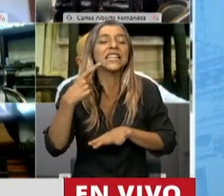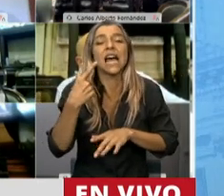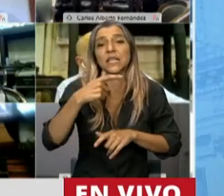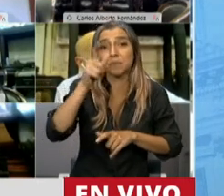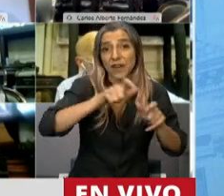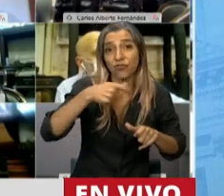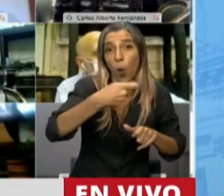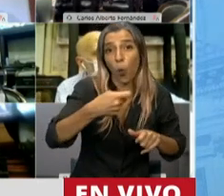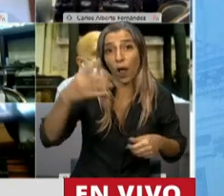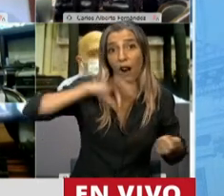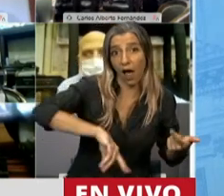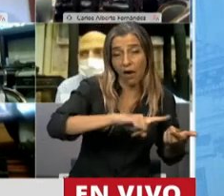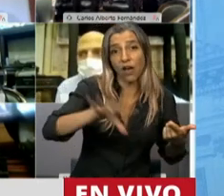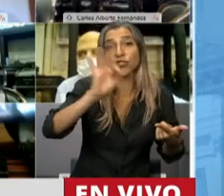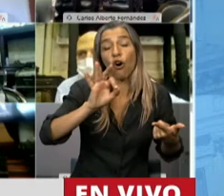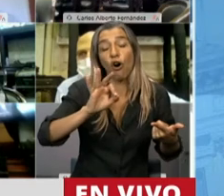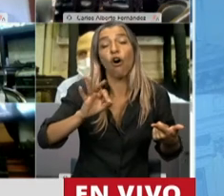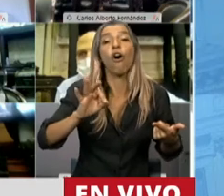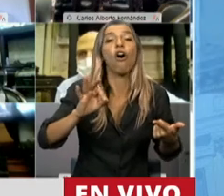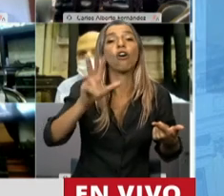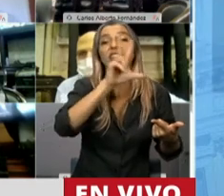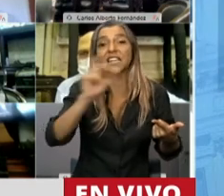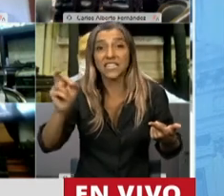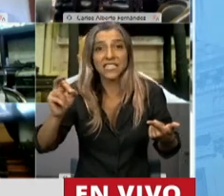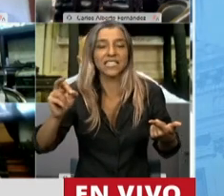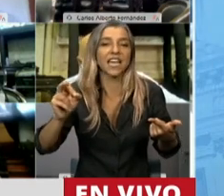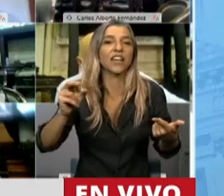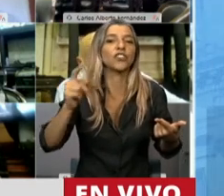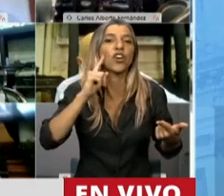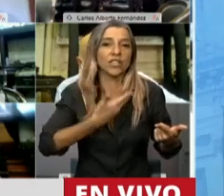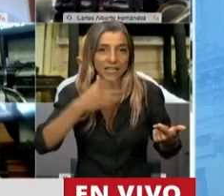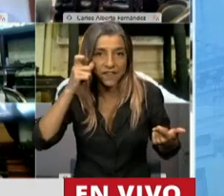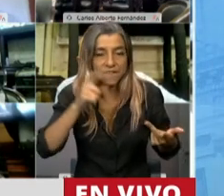3.000 salarios IFE, o representan